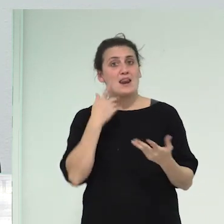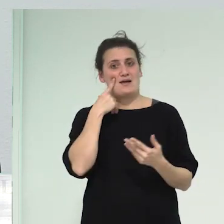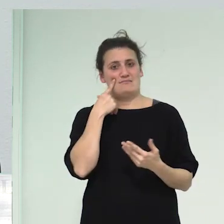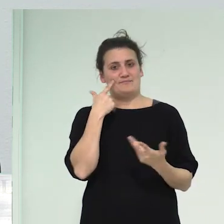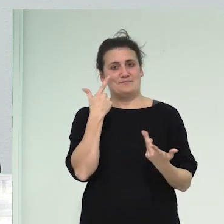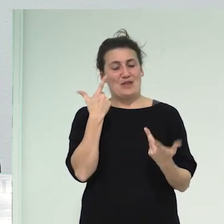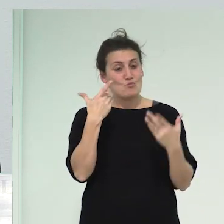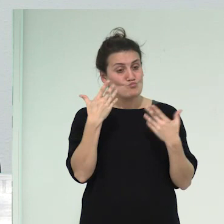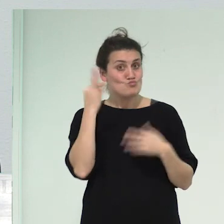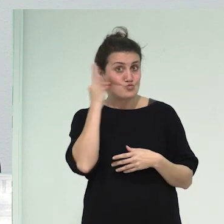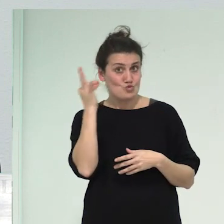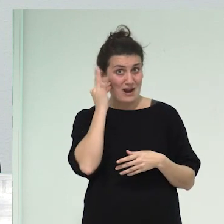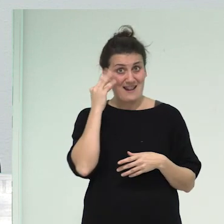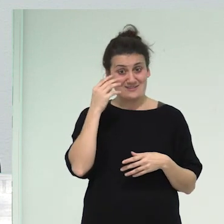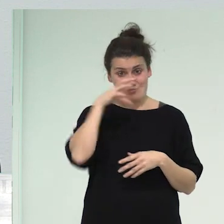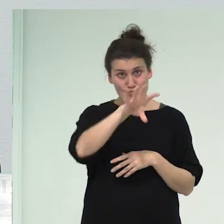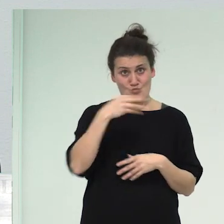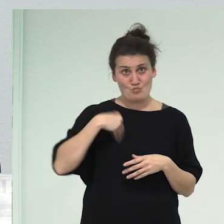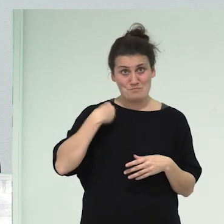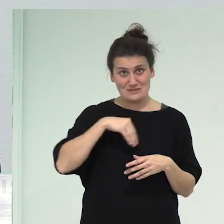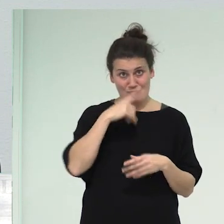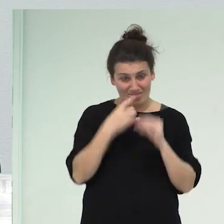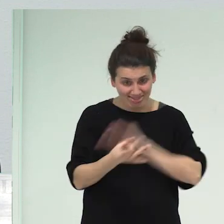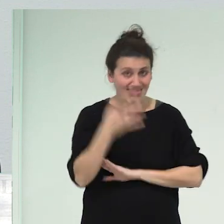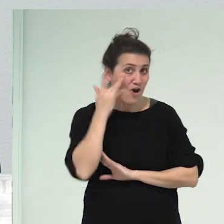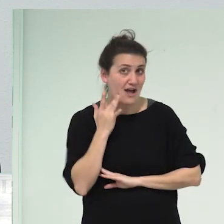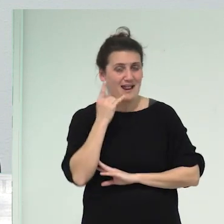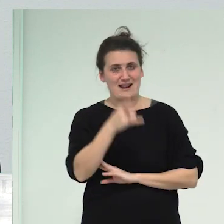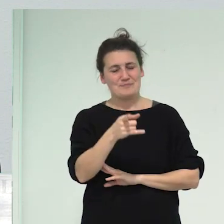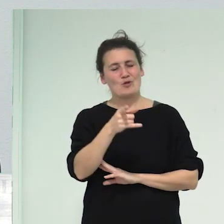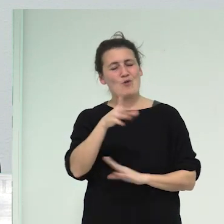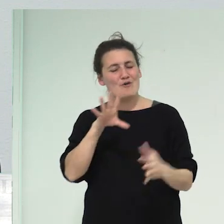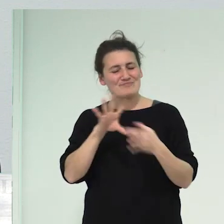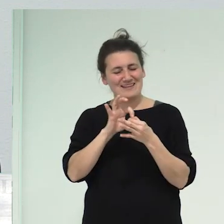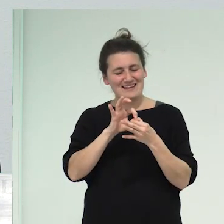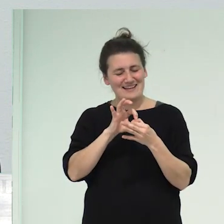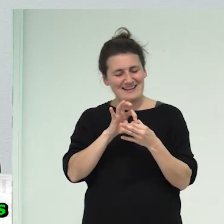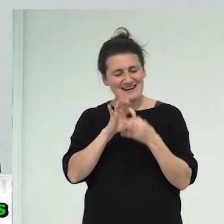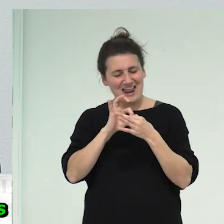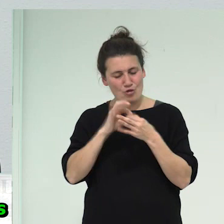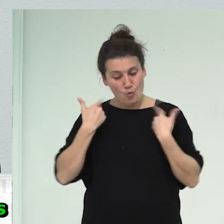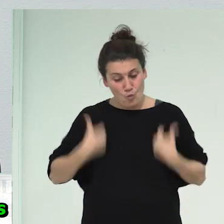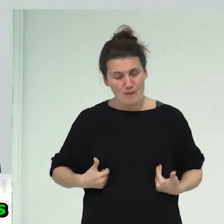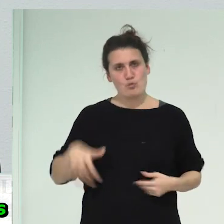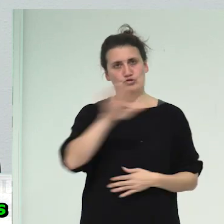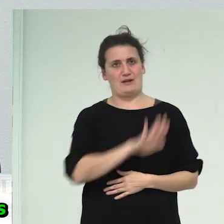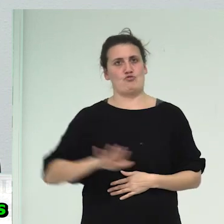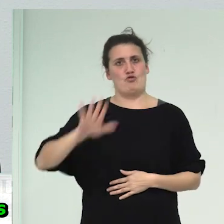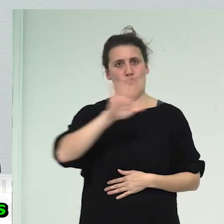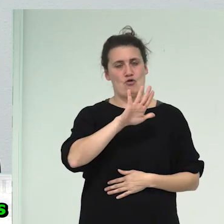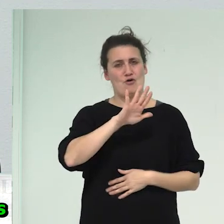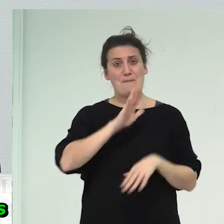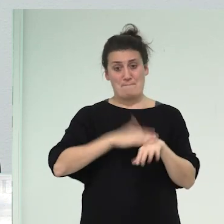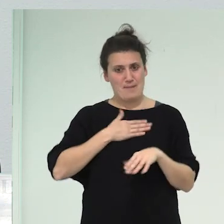haciendo las mujeres indígenas respecto a la relación cuerpo-territorio. Para mí es una de las